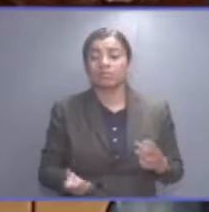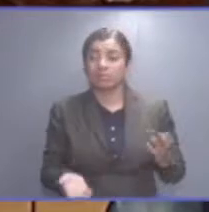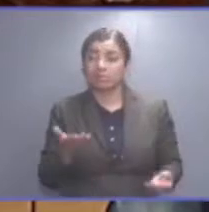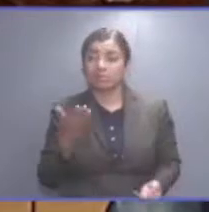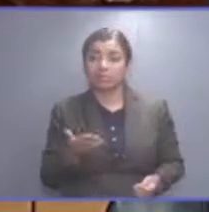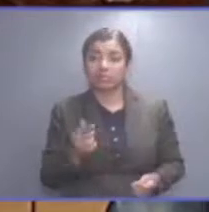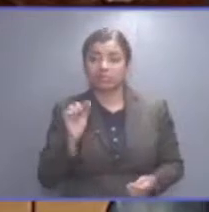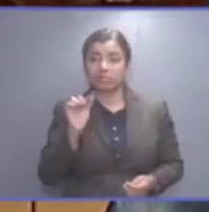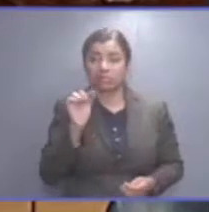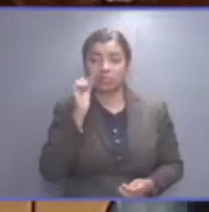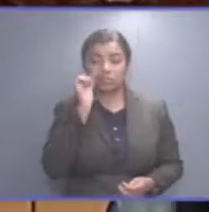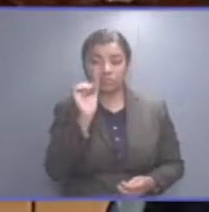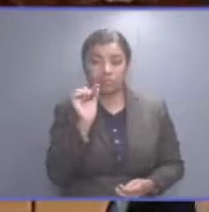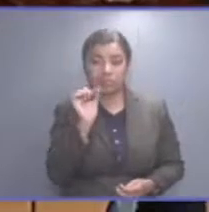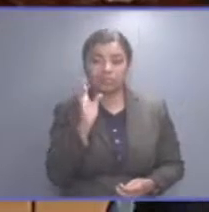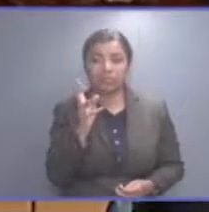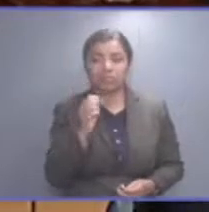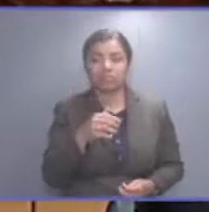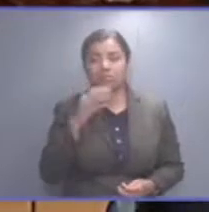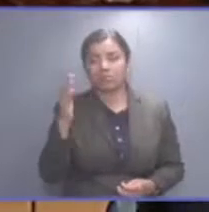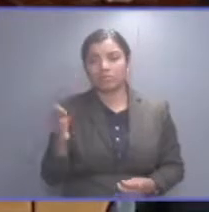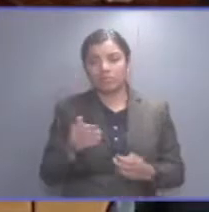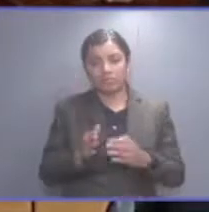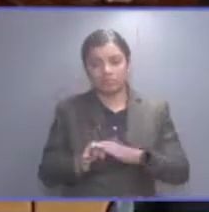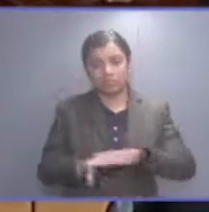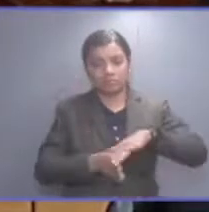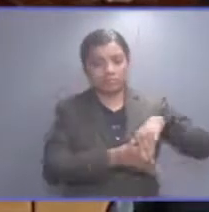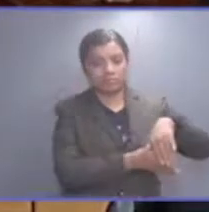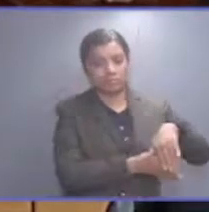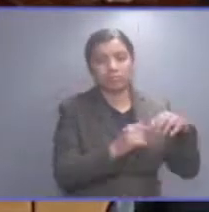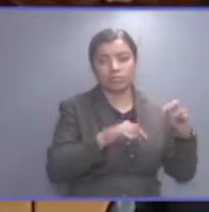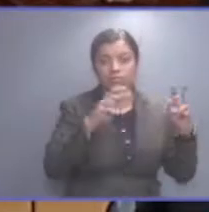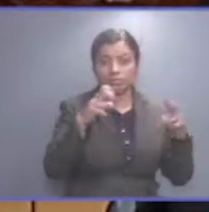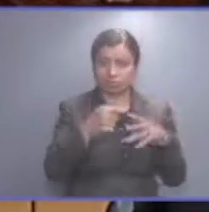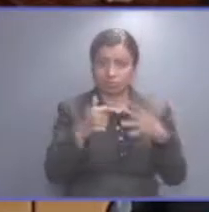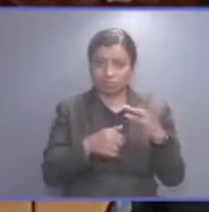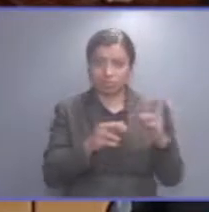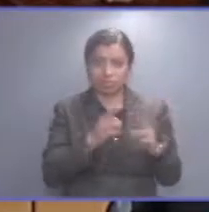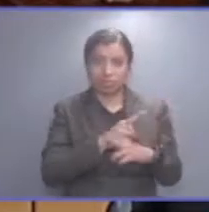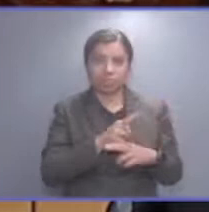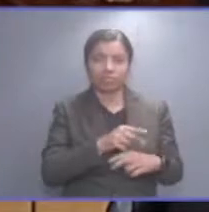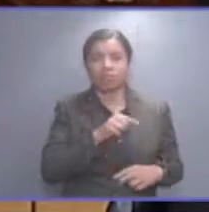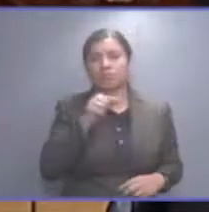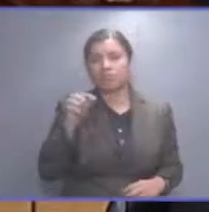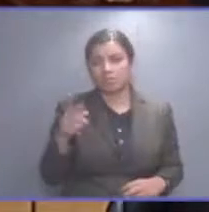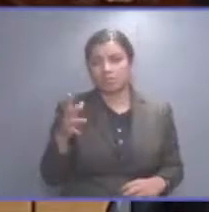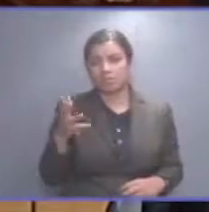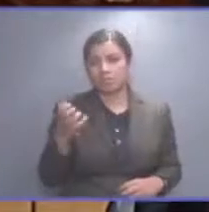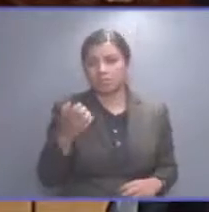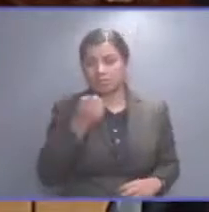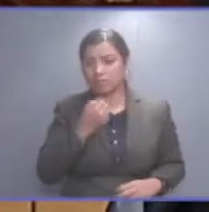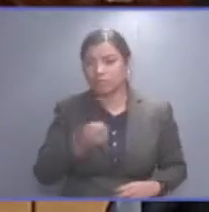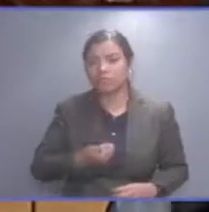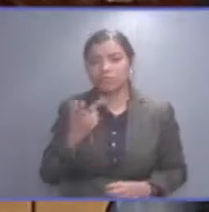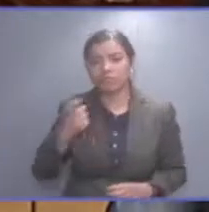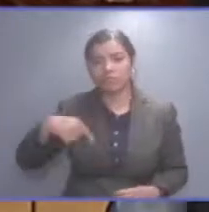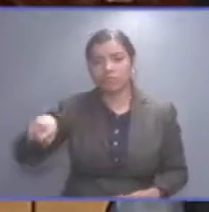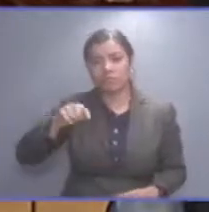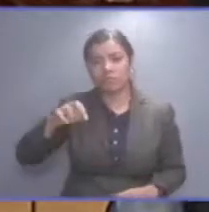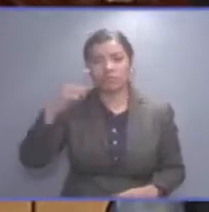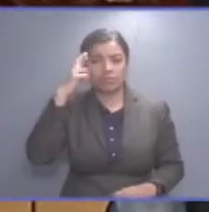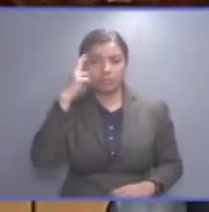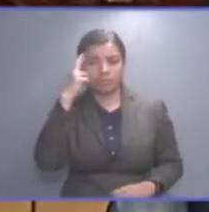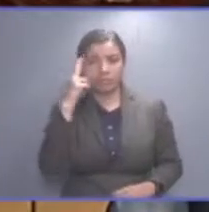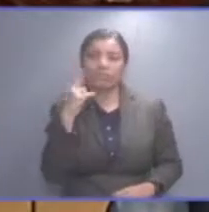a dejar un poquito de lado este tema de estas reformas y quiero compartirles una reflexión.